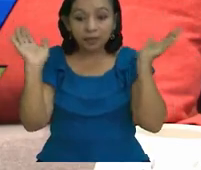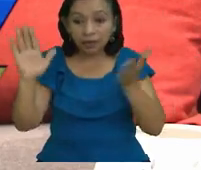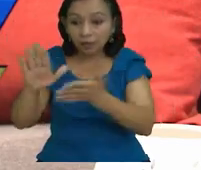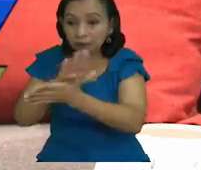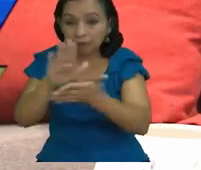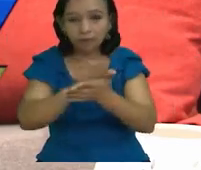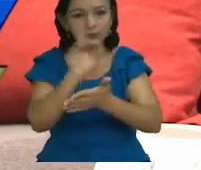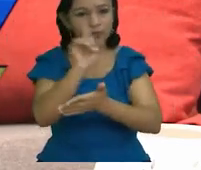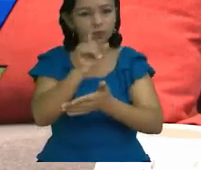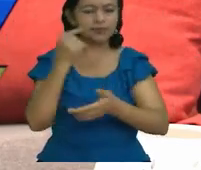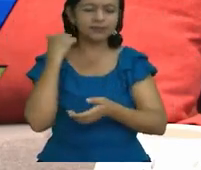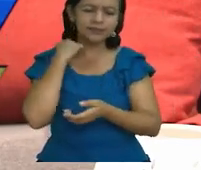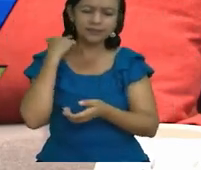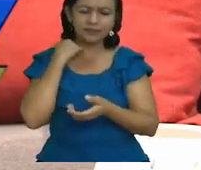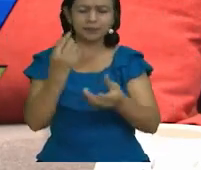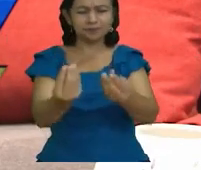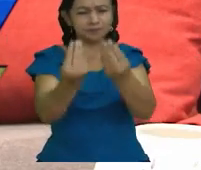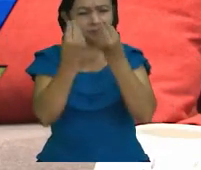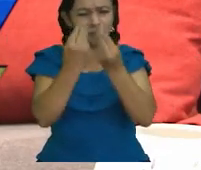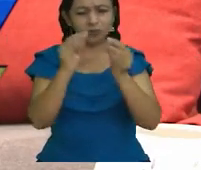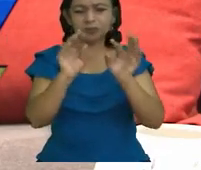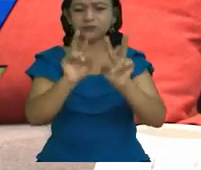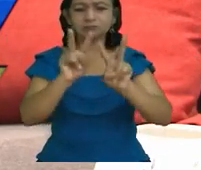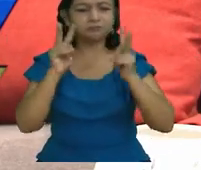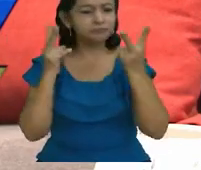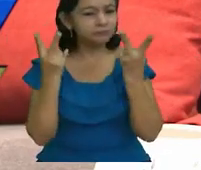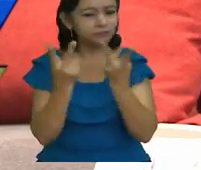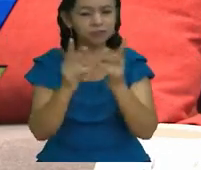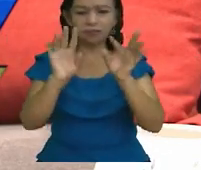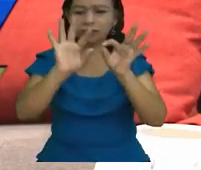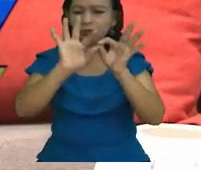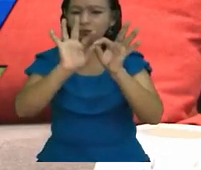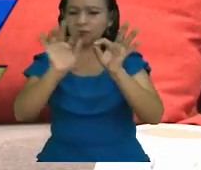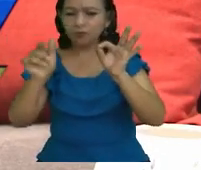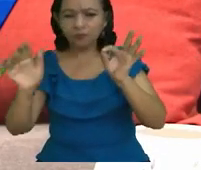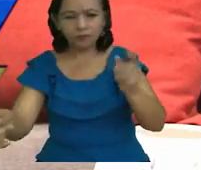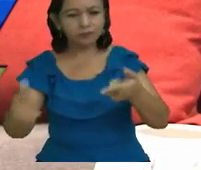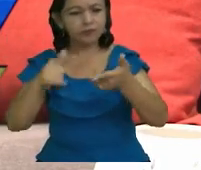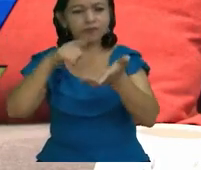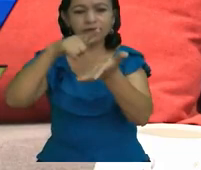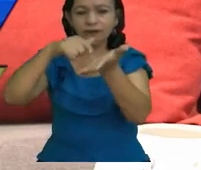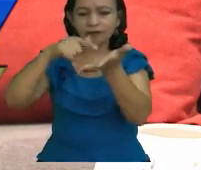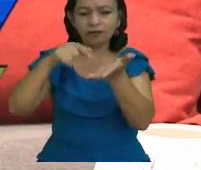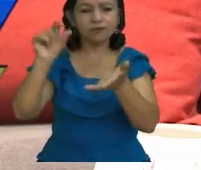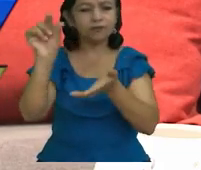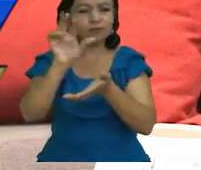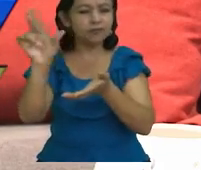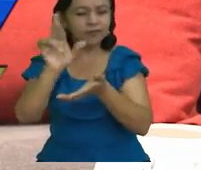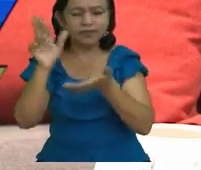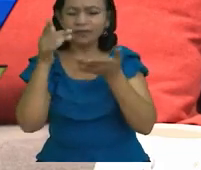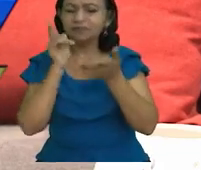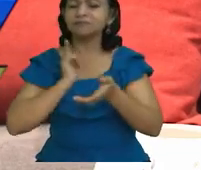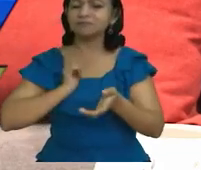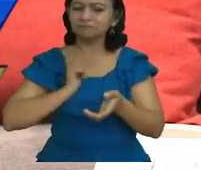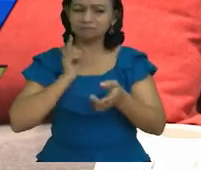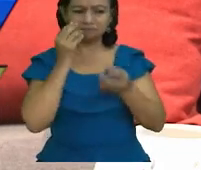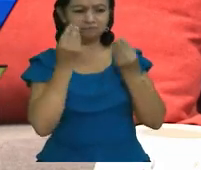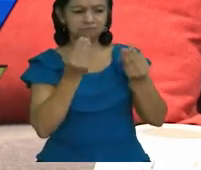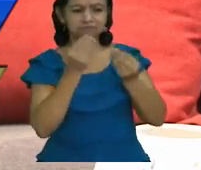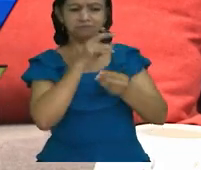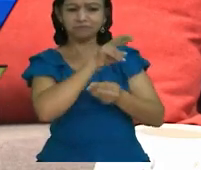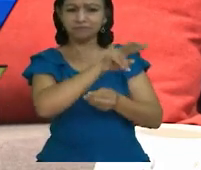mercados. Los mercados toda la vida están full de hortalizas, de fruta, de nuestro grano básico. Entonces, eso es el resultado de los trabajos de